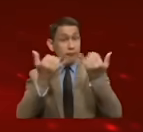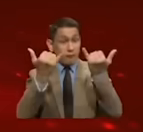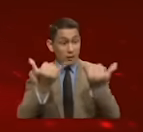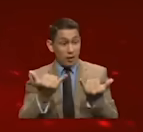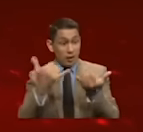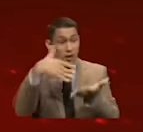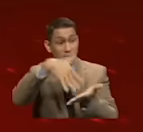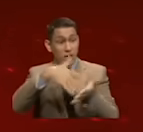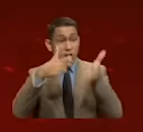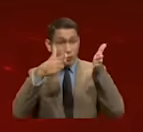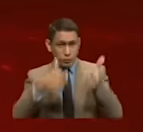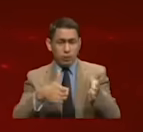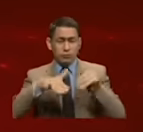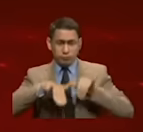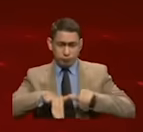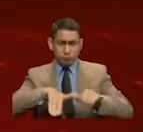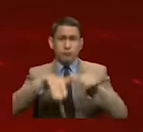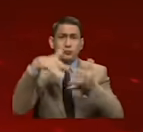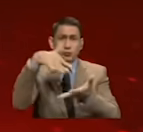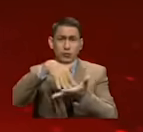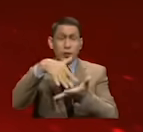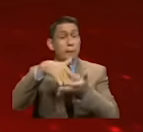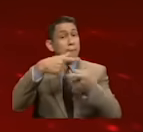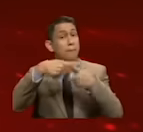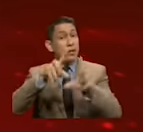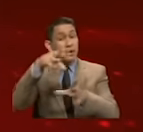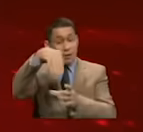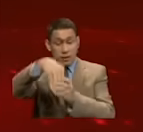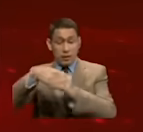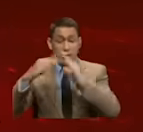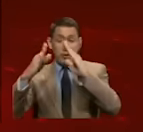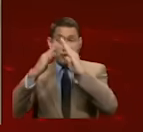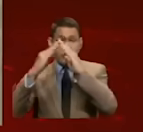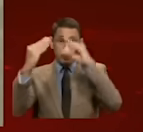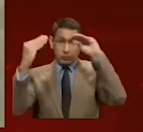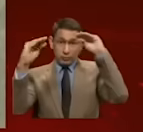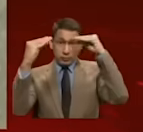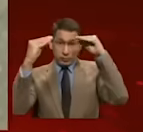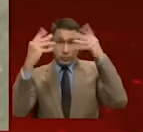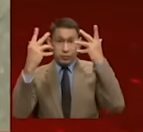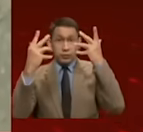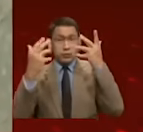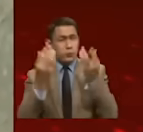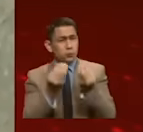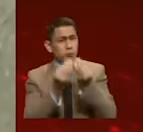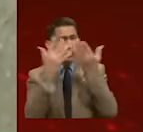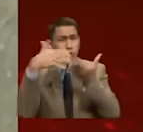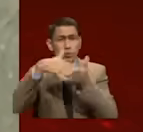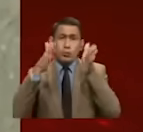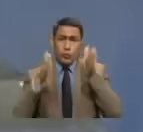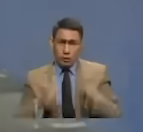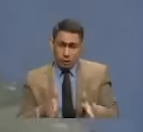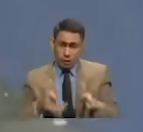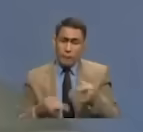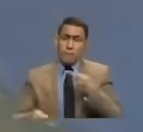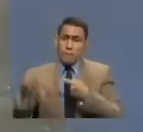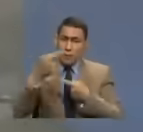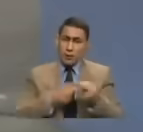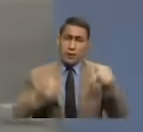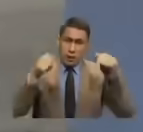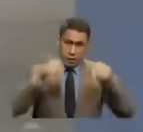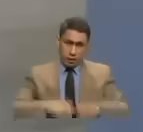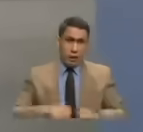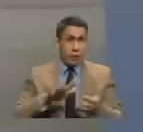preocupado a los padres de familia y apenados a los estudiantes que con mucho entusiasmo y emoción habían regresado a las